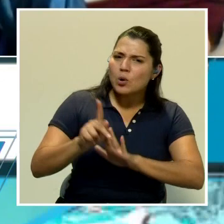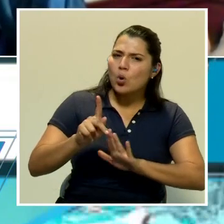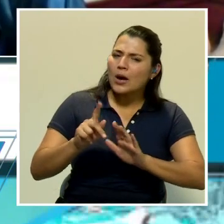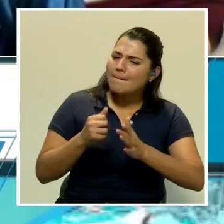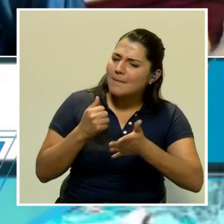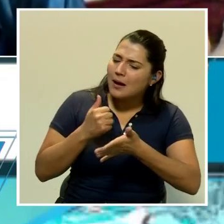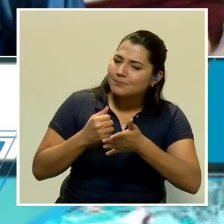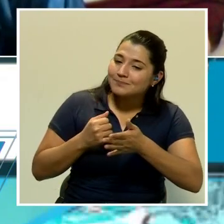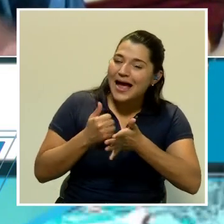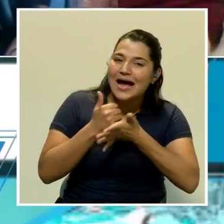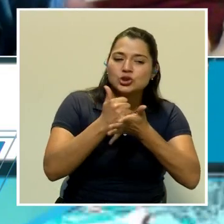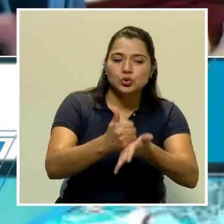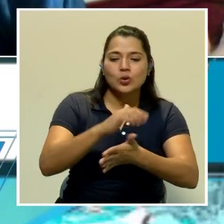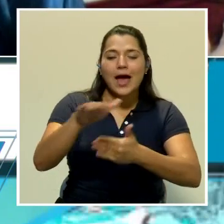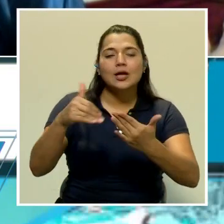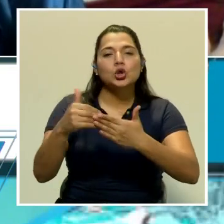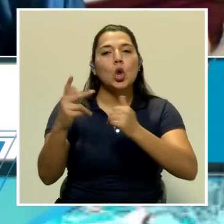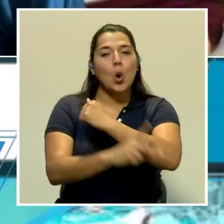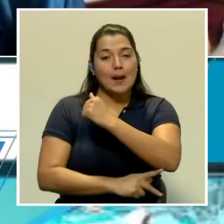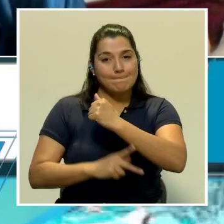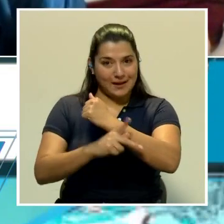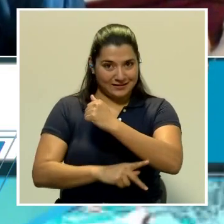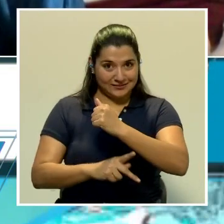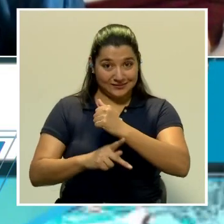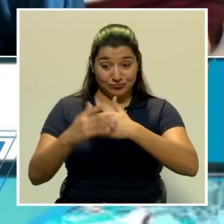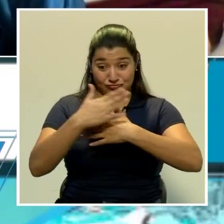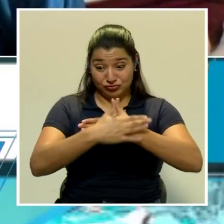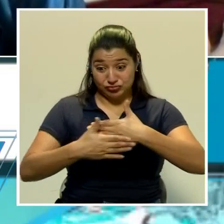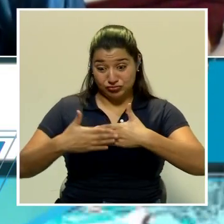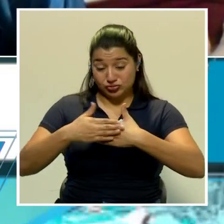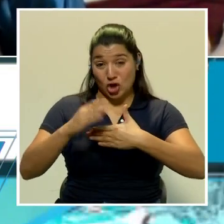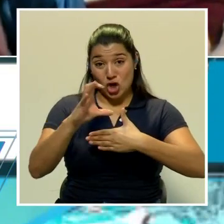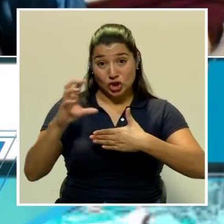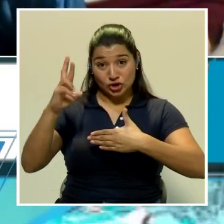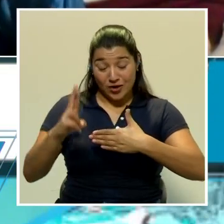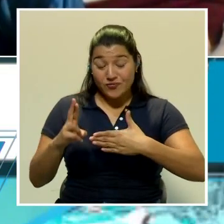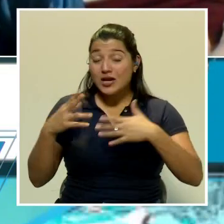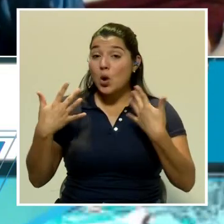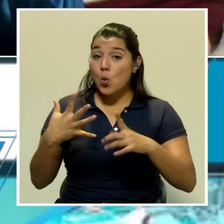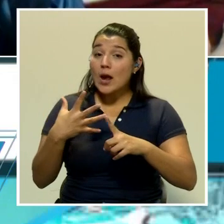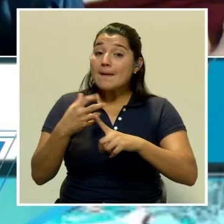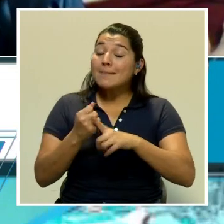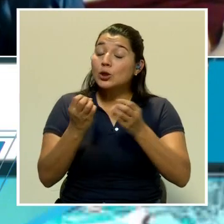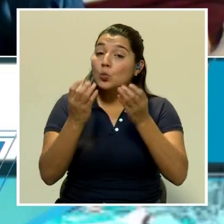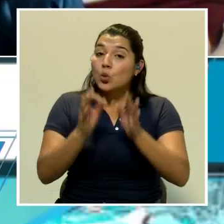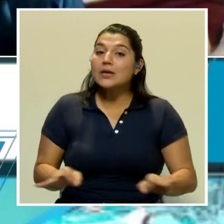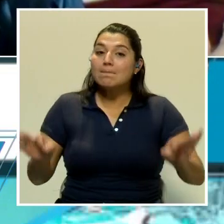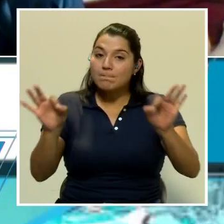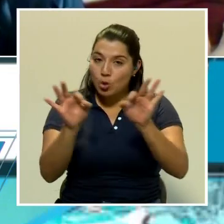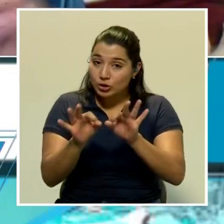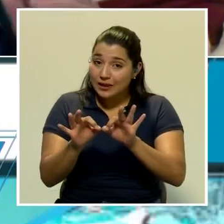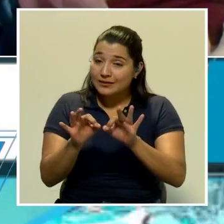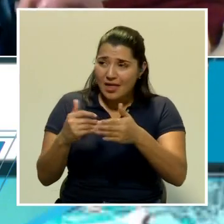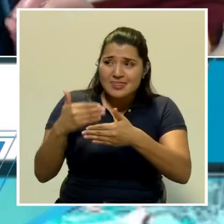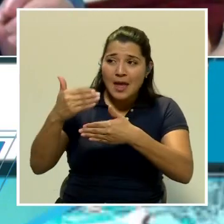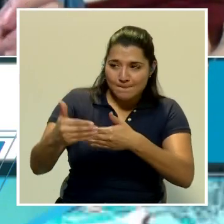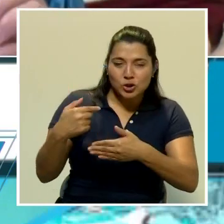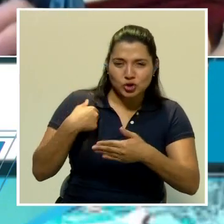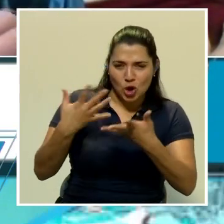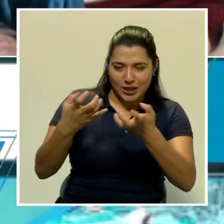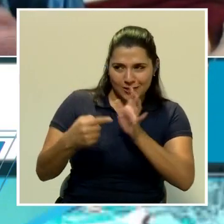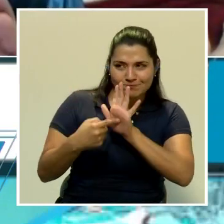el país. A lo largo y ancho de nuestras fronteras hay un impacto importante. Me gustaría en algún momento compartir con ustedes el mapa para que